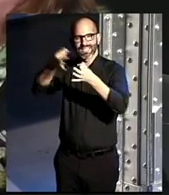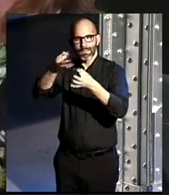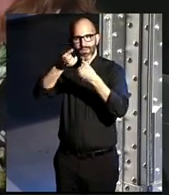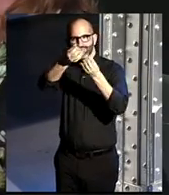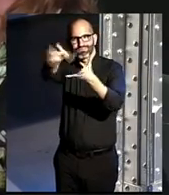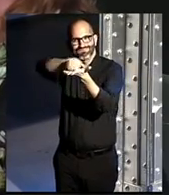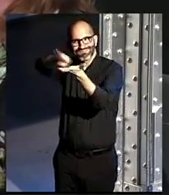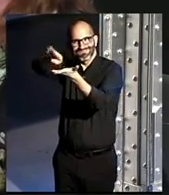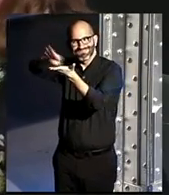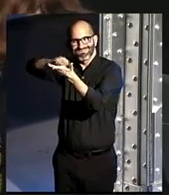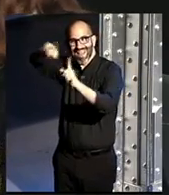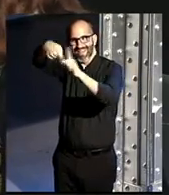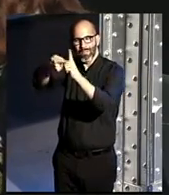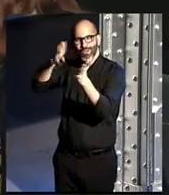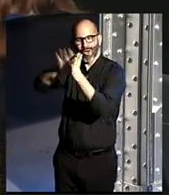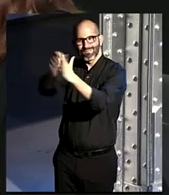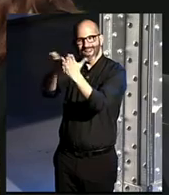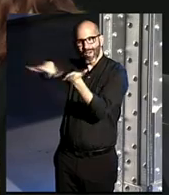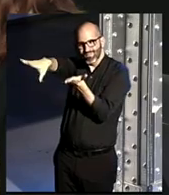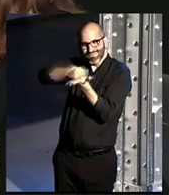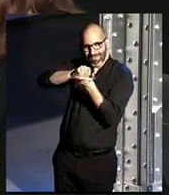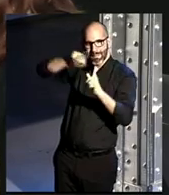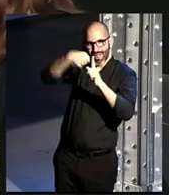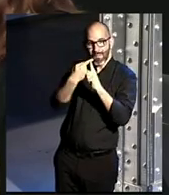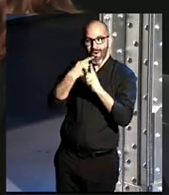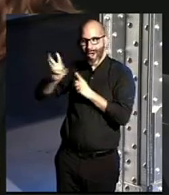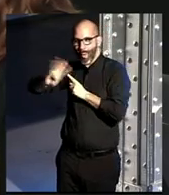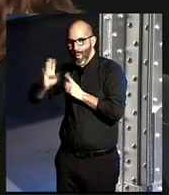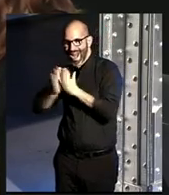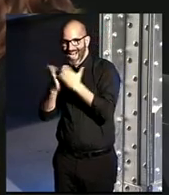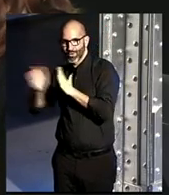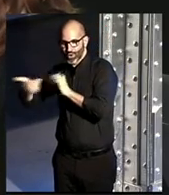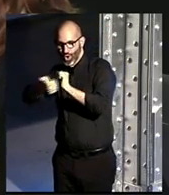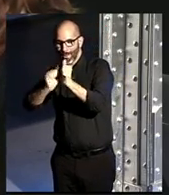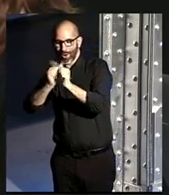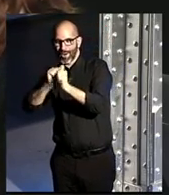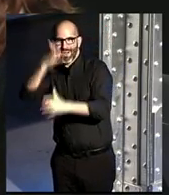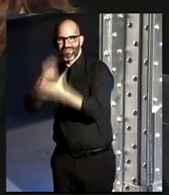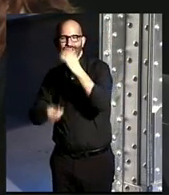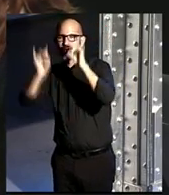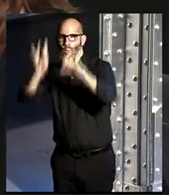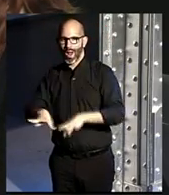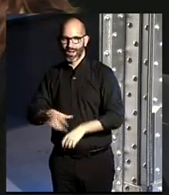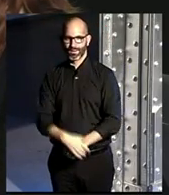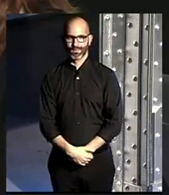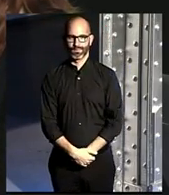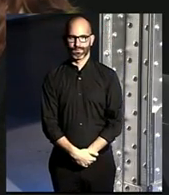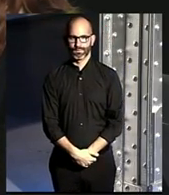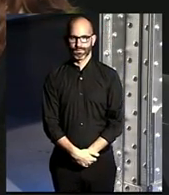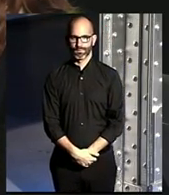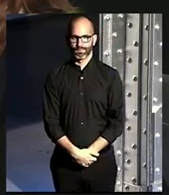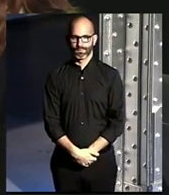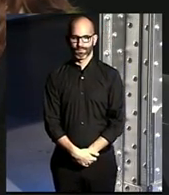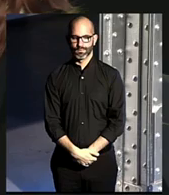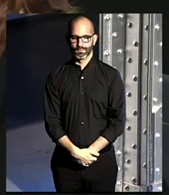están tal cual en el libro de H.G. Wells. So I tend to feel that whatever went on in France